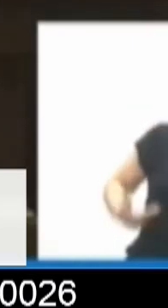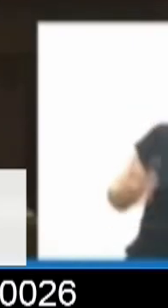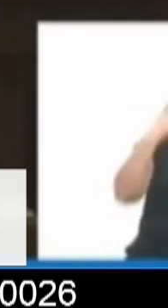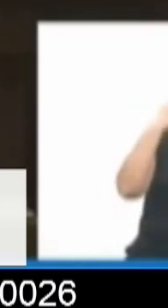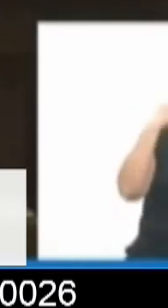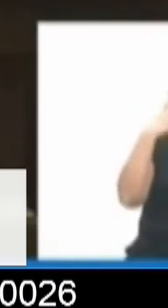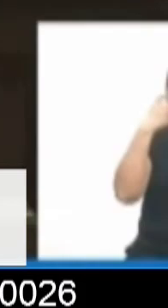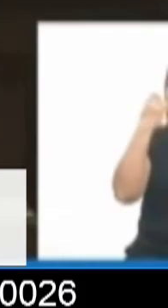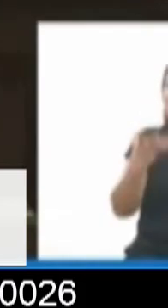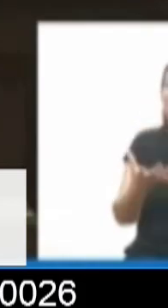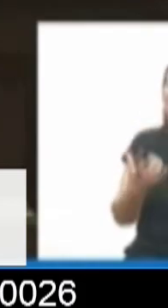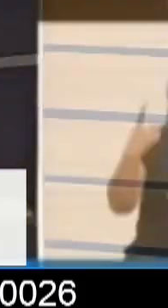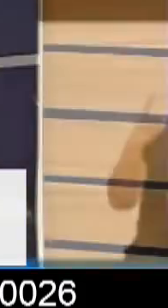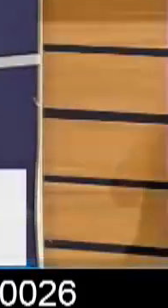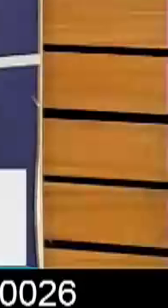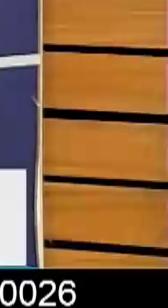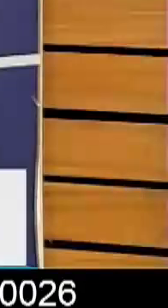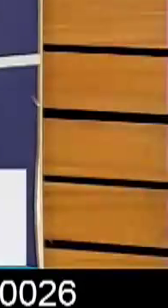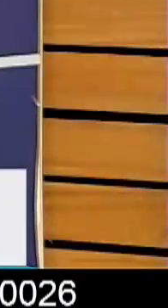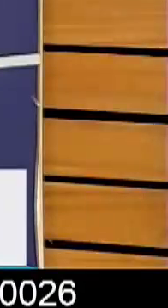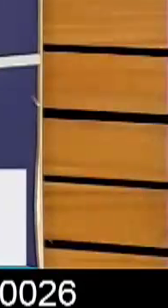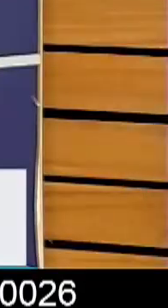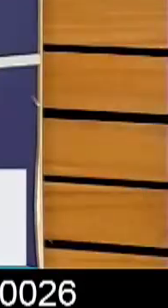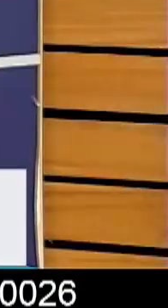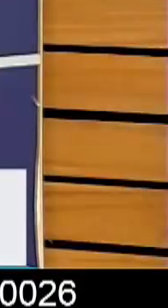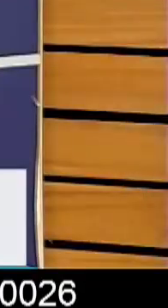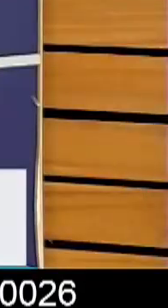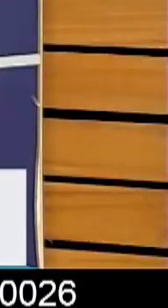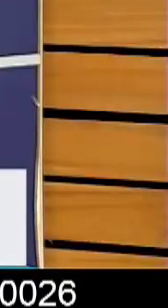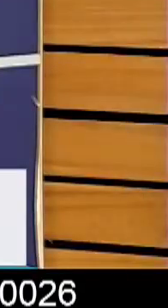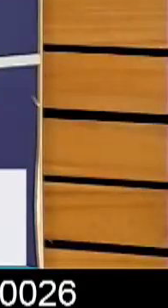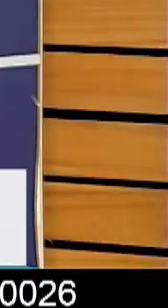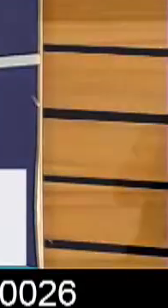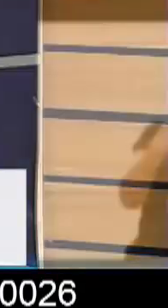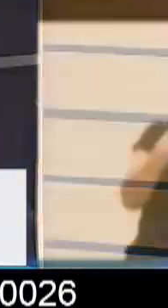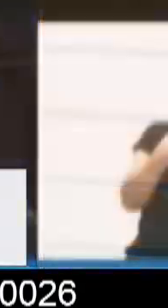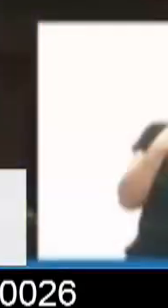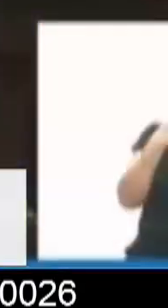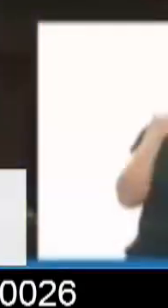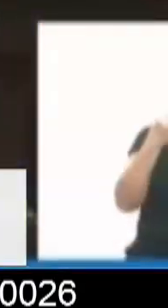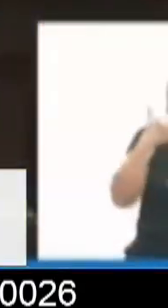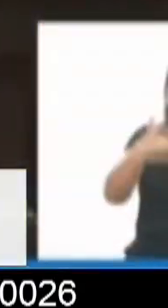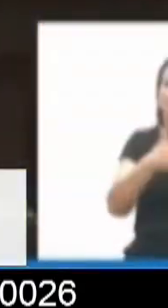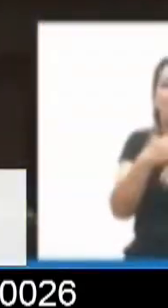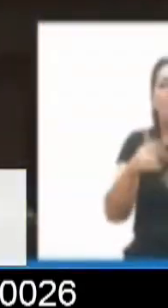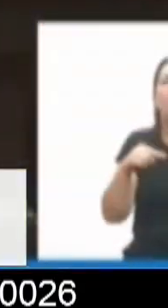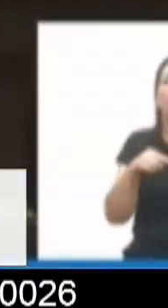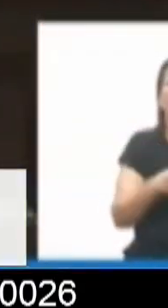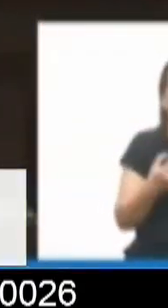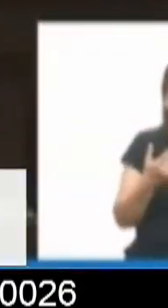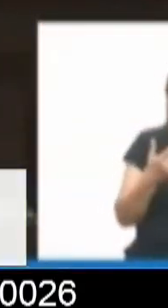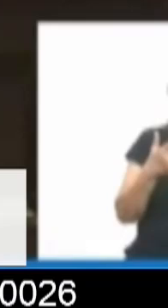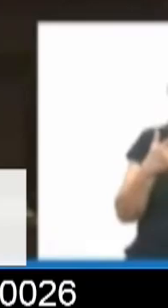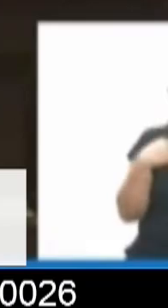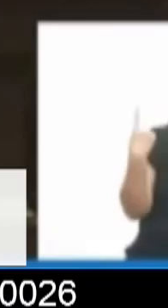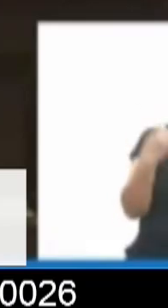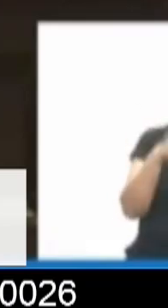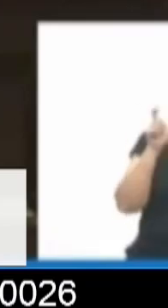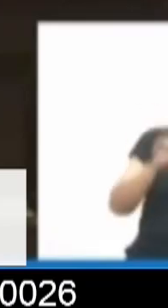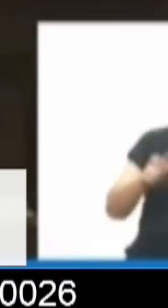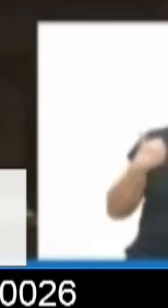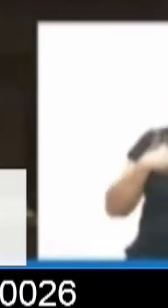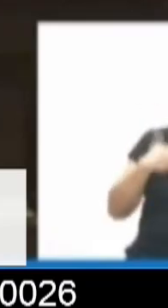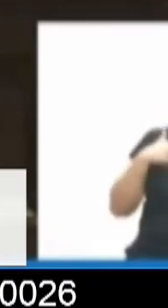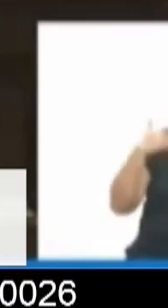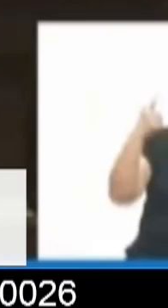El gobierno considera que esta es su gran herramienta para que ingresen dólares al país. Los sectores más críticos de